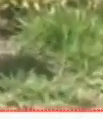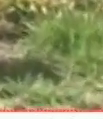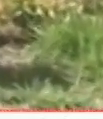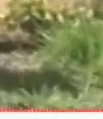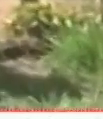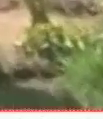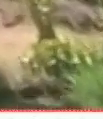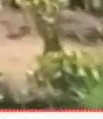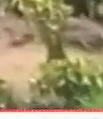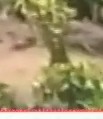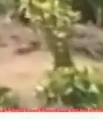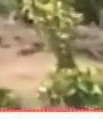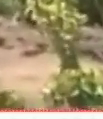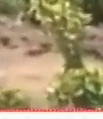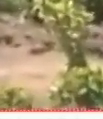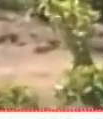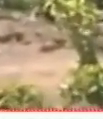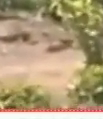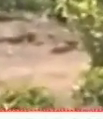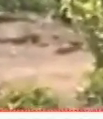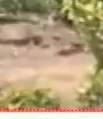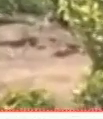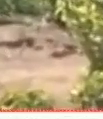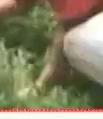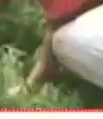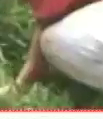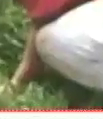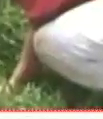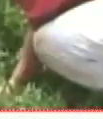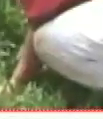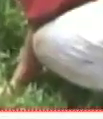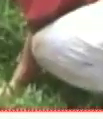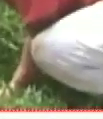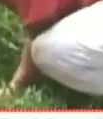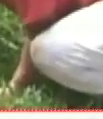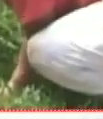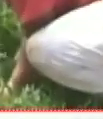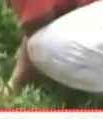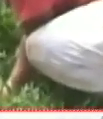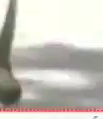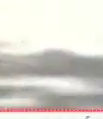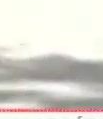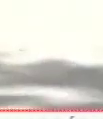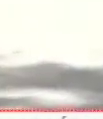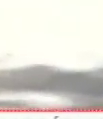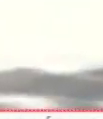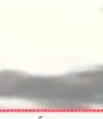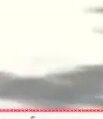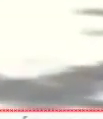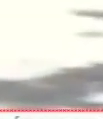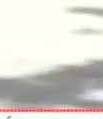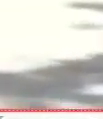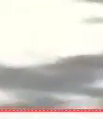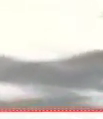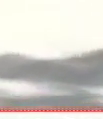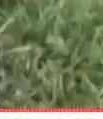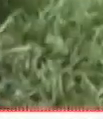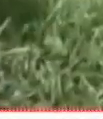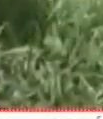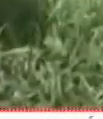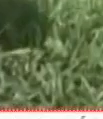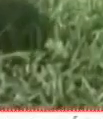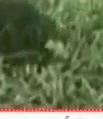estamos ejecutando la rehabilitación integral de la vialidad, el ornato, el punto